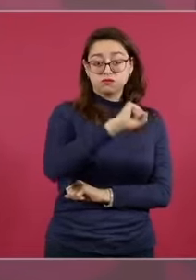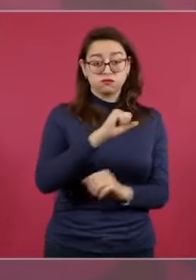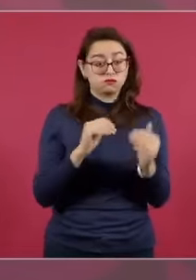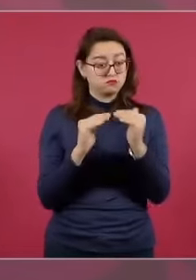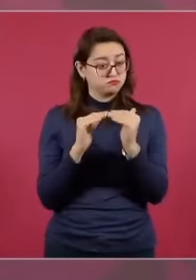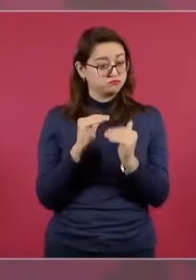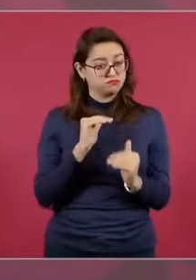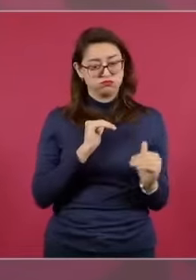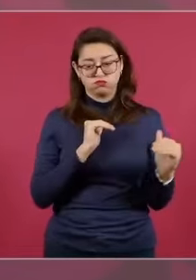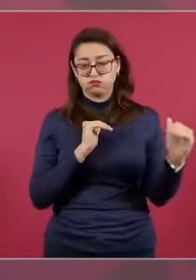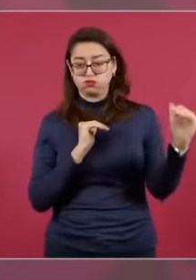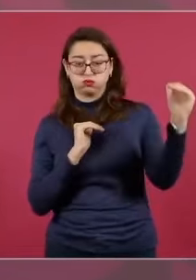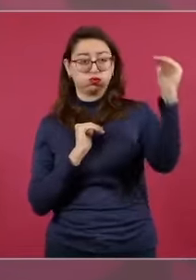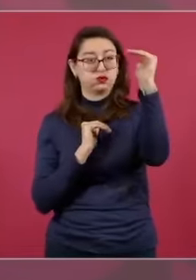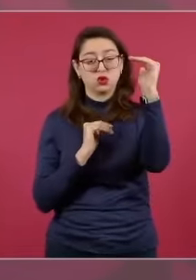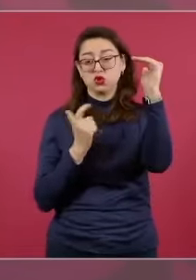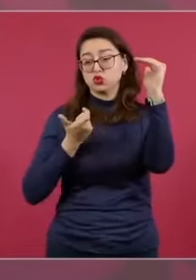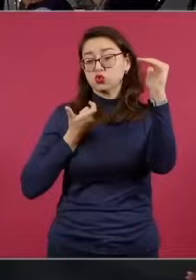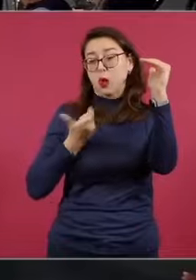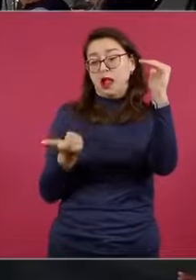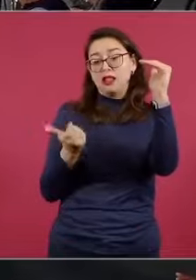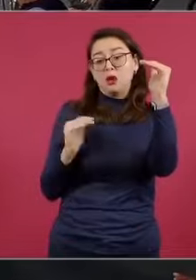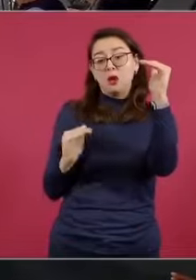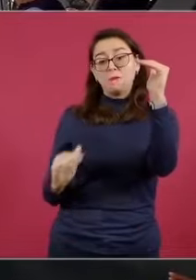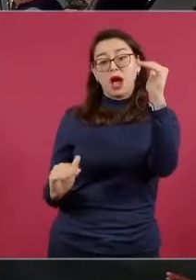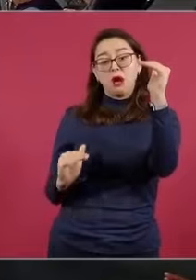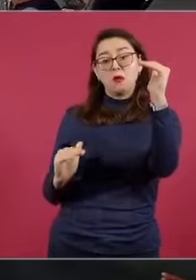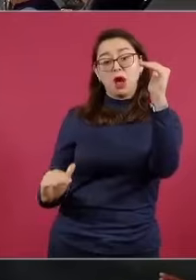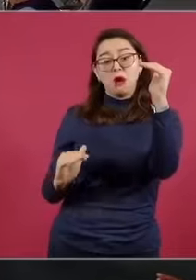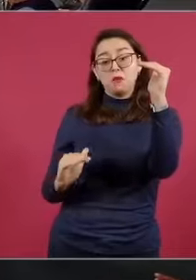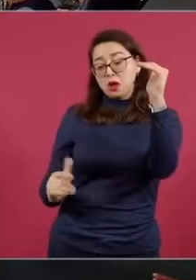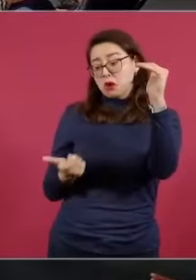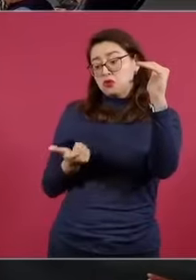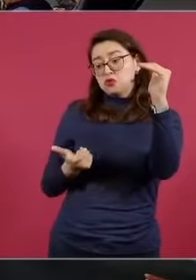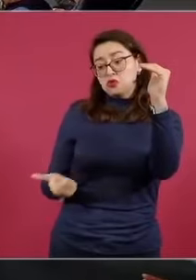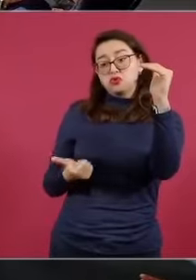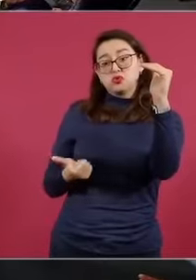como lo hicieron 30 años.